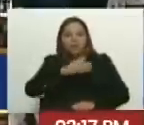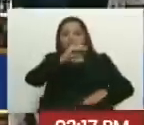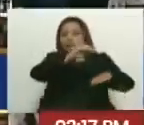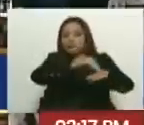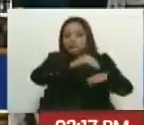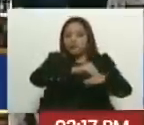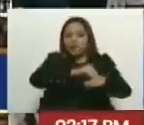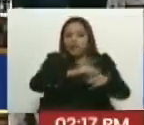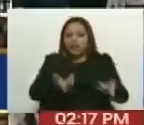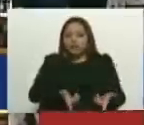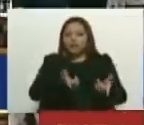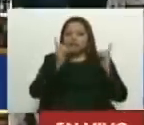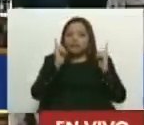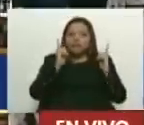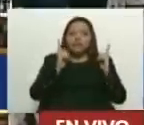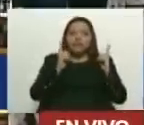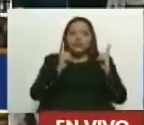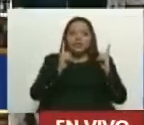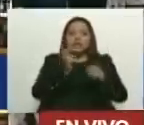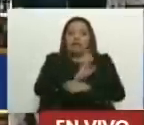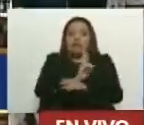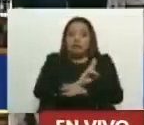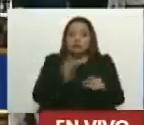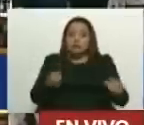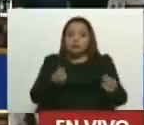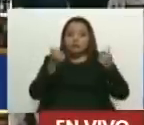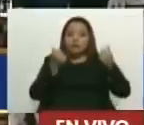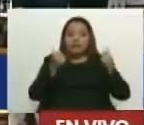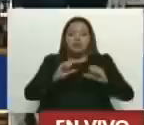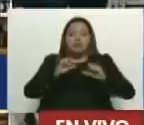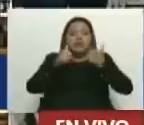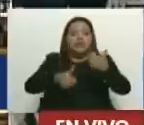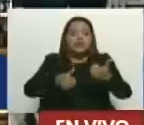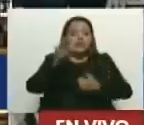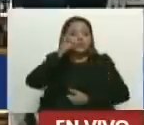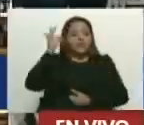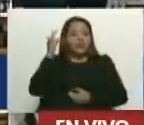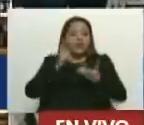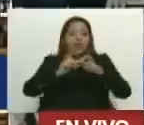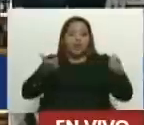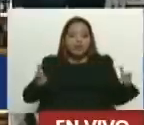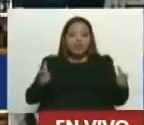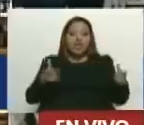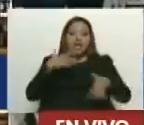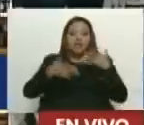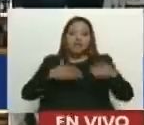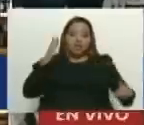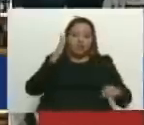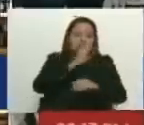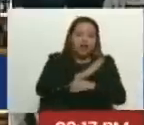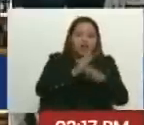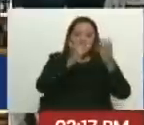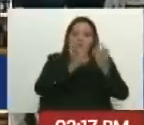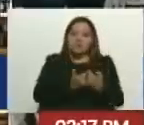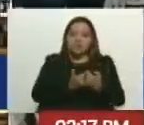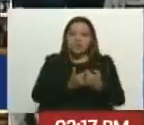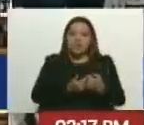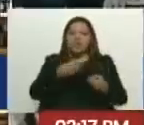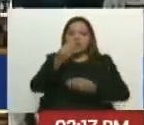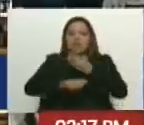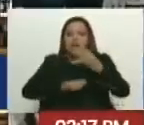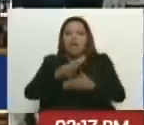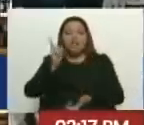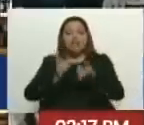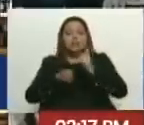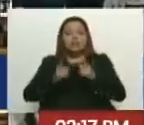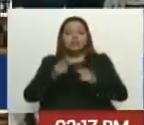Ciudadano para que de manera expedita y sin dilación inicie las acciones penales y administrativas que apliquen de acuerdo a